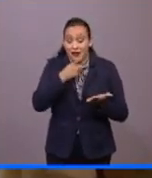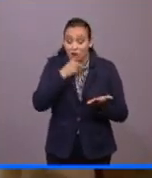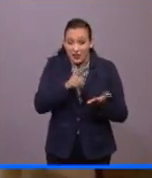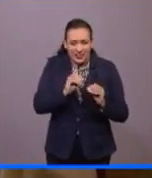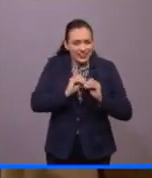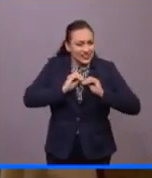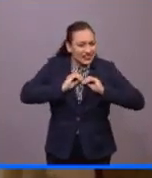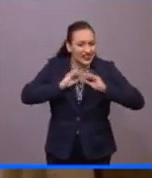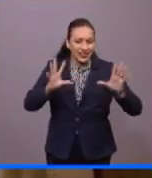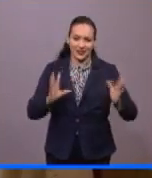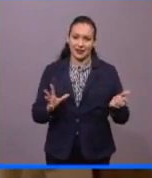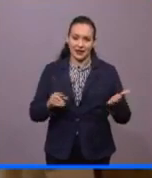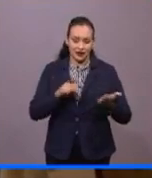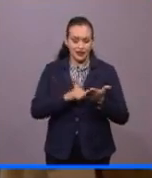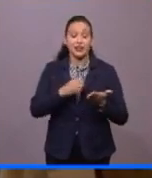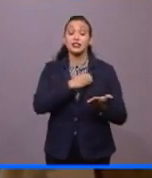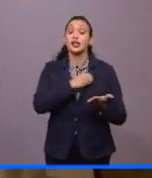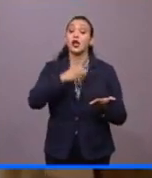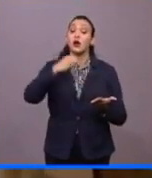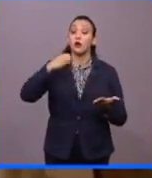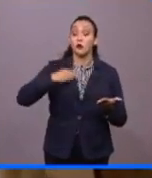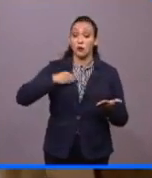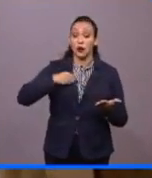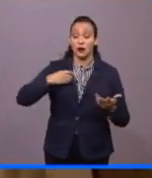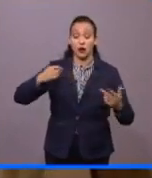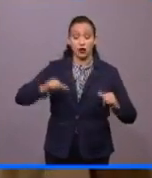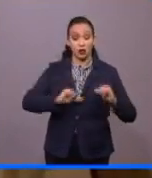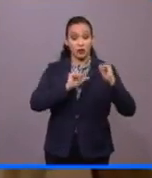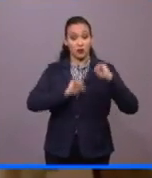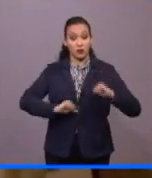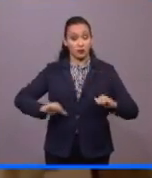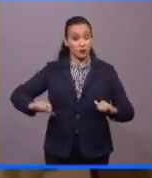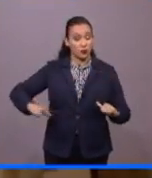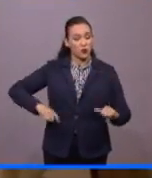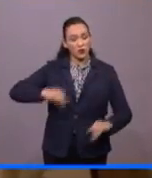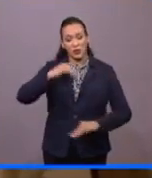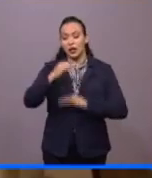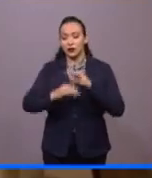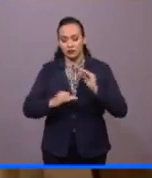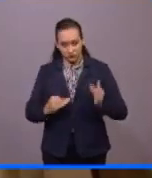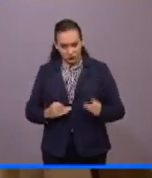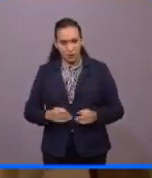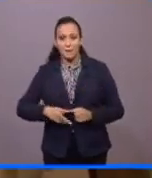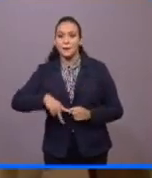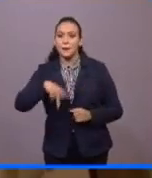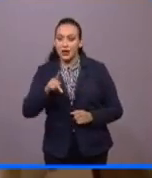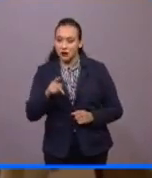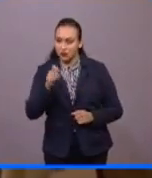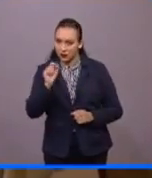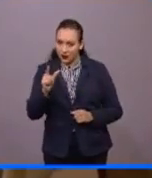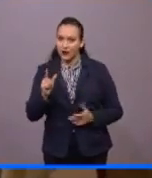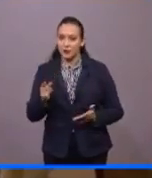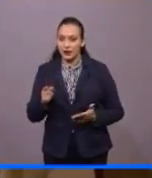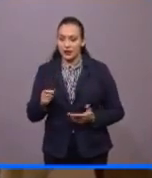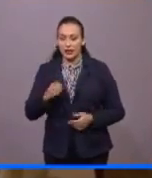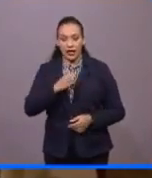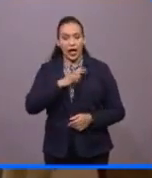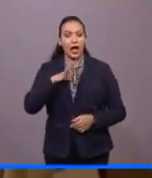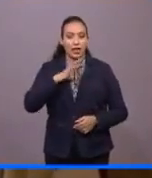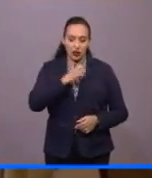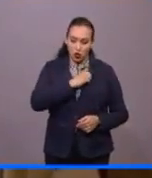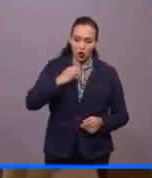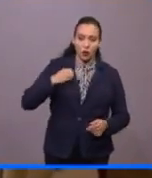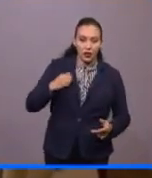es claro al respecto, es una obligación por supuesto de todas las autoridades del Estado, pero sin duda conlleva también